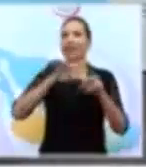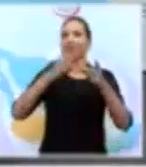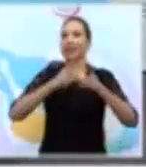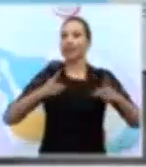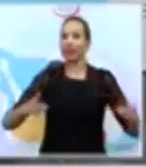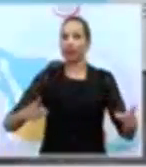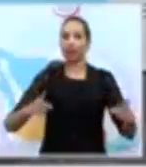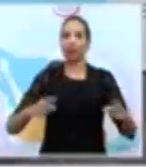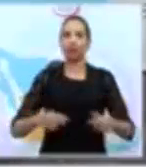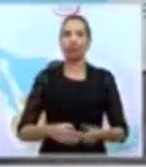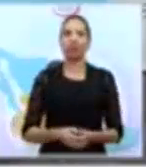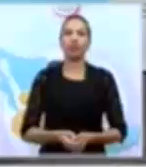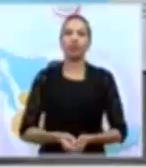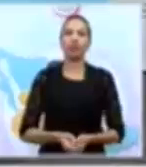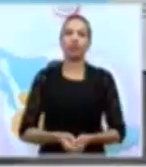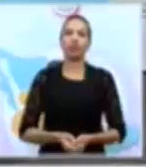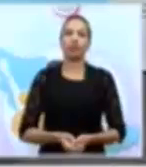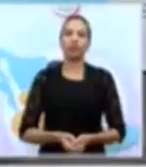Desarrollo.